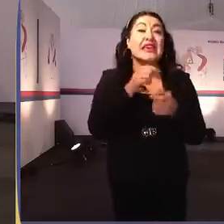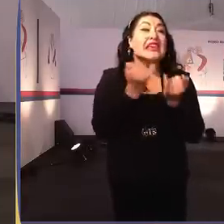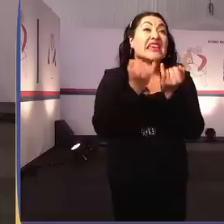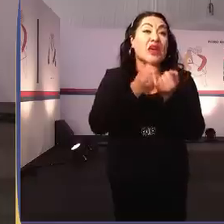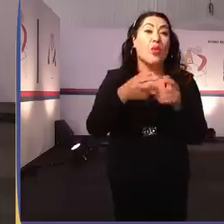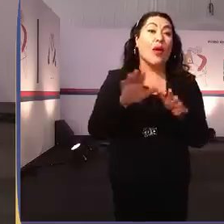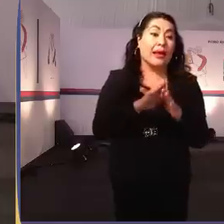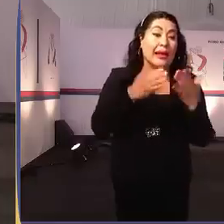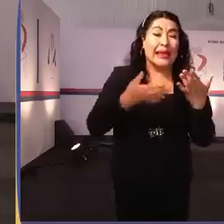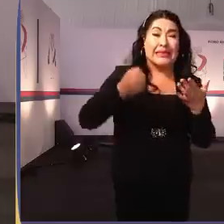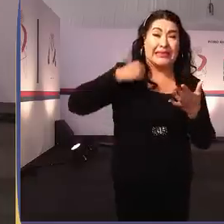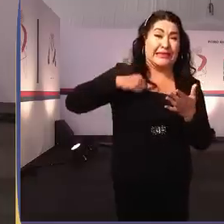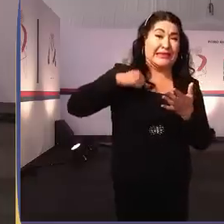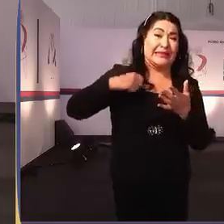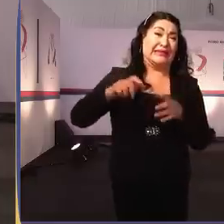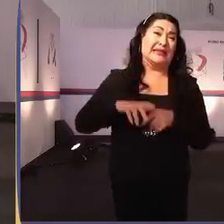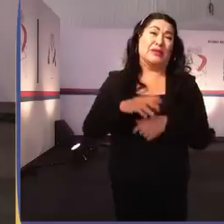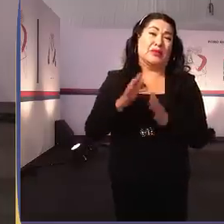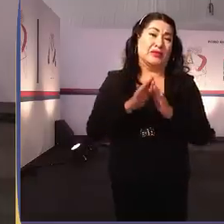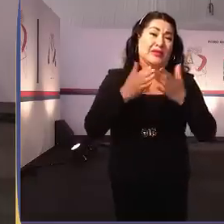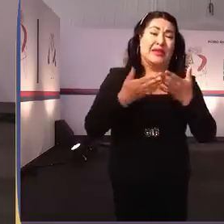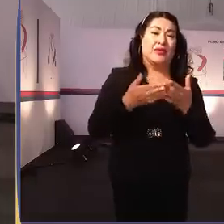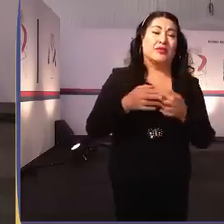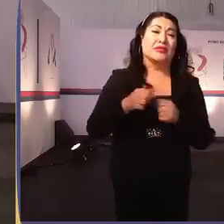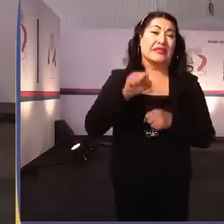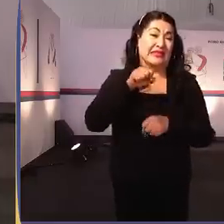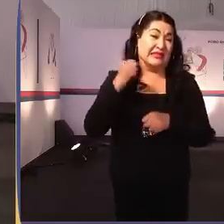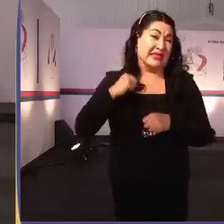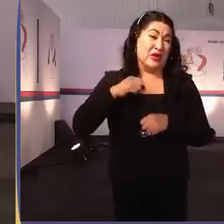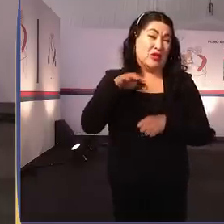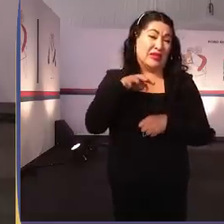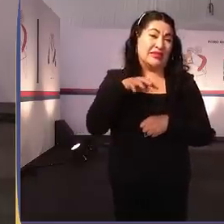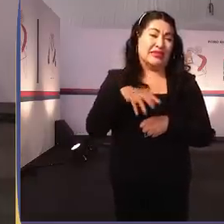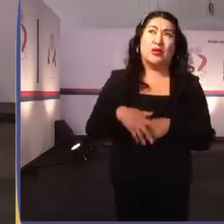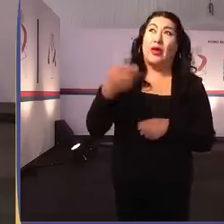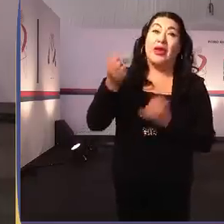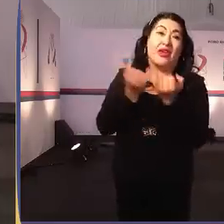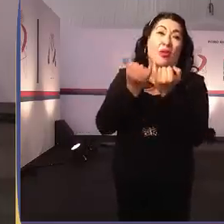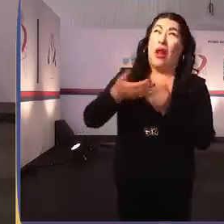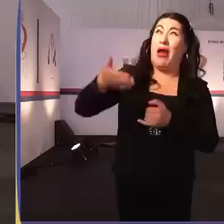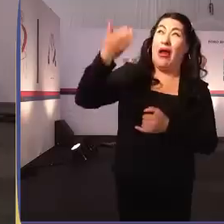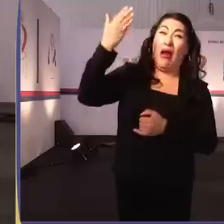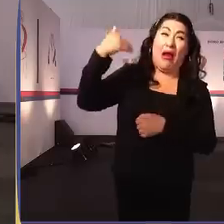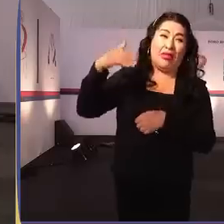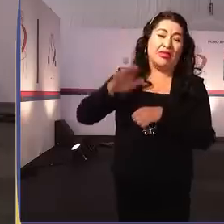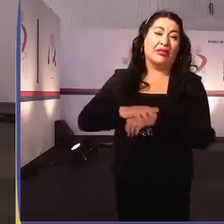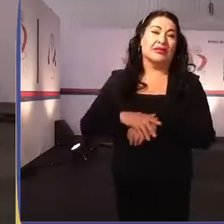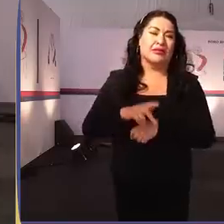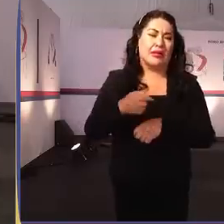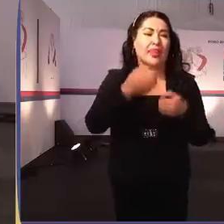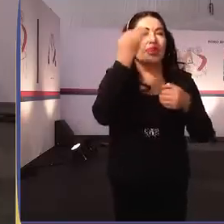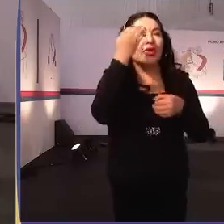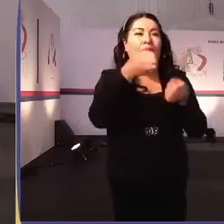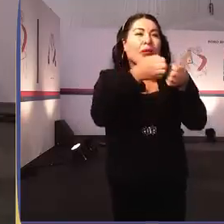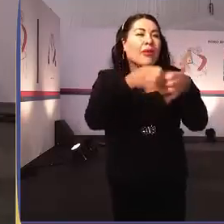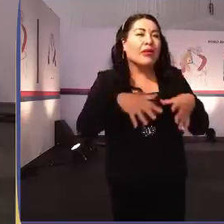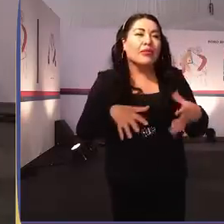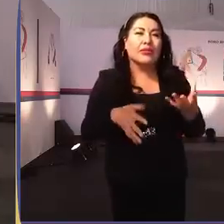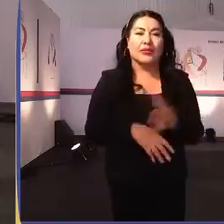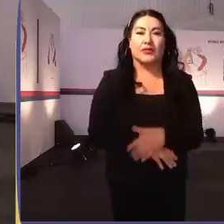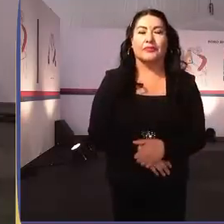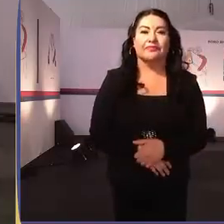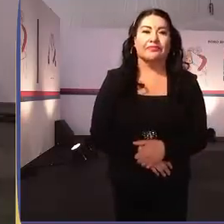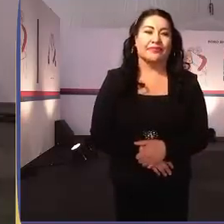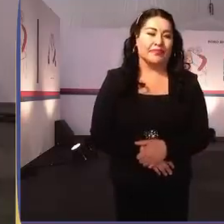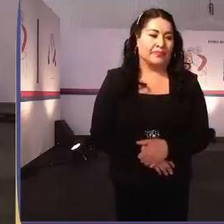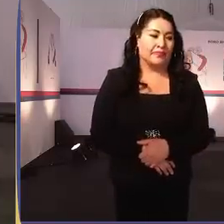siglo XIX. No, y de hasta de antes. Imagínate, oye, qué pérdida de tiempo, hombre. Compañeros…